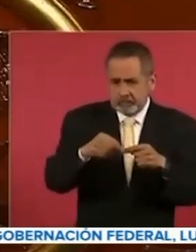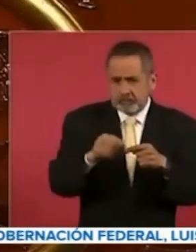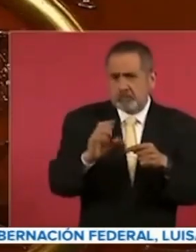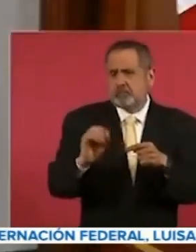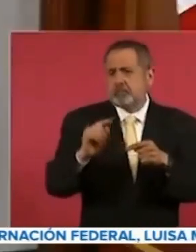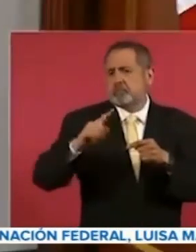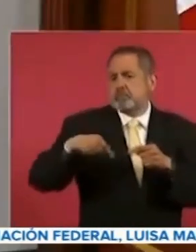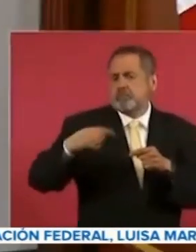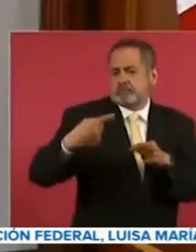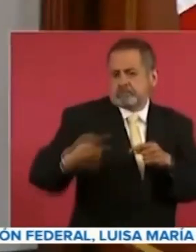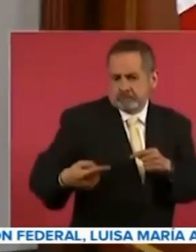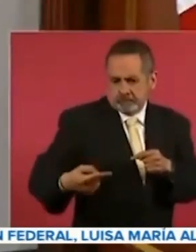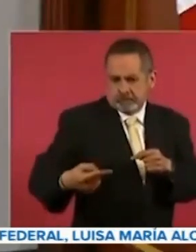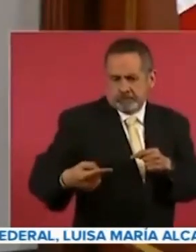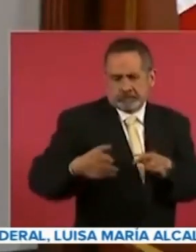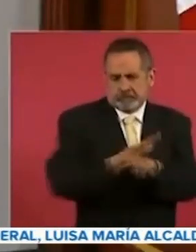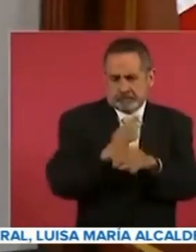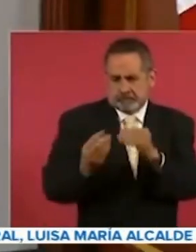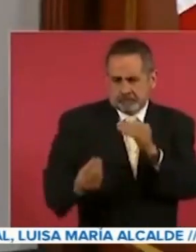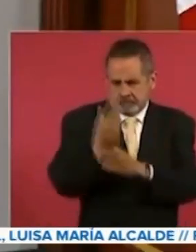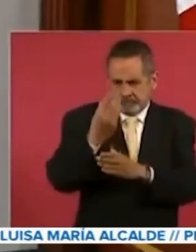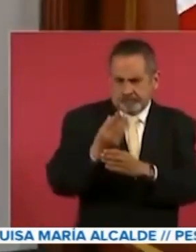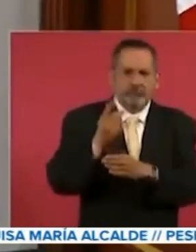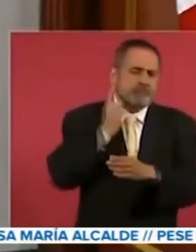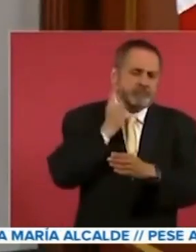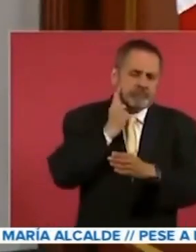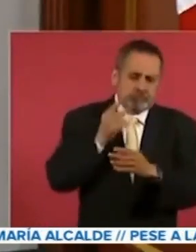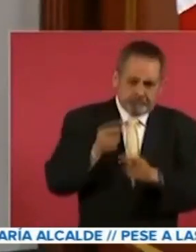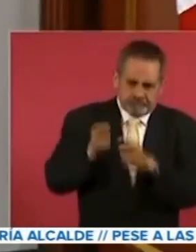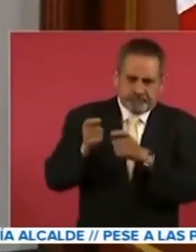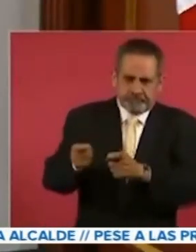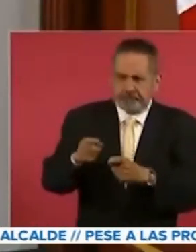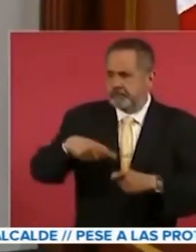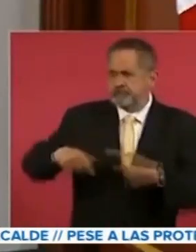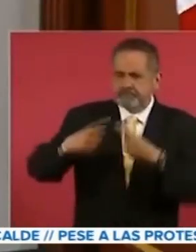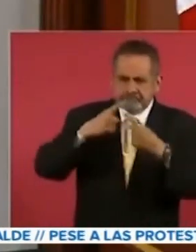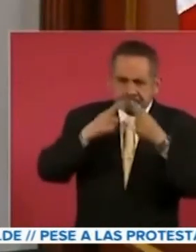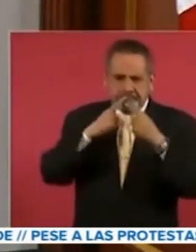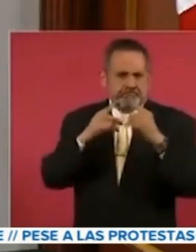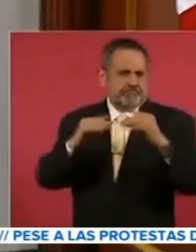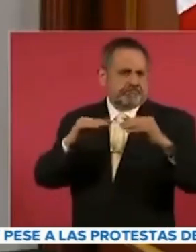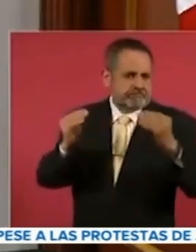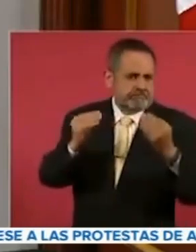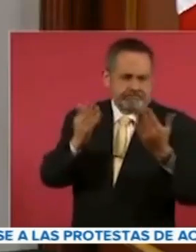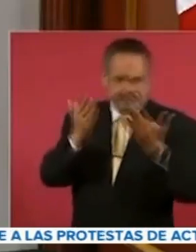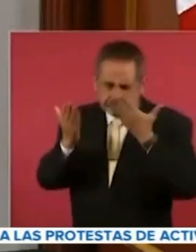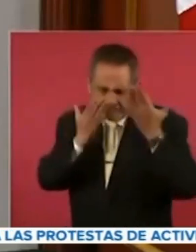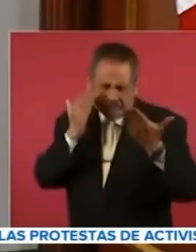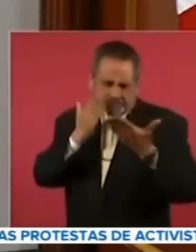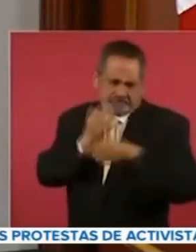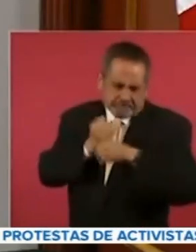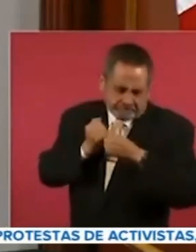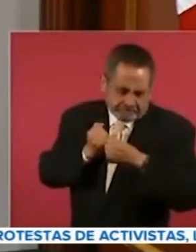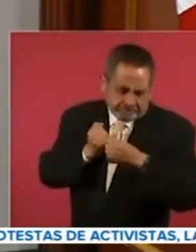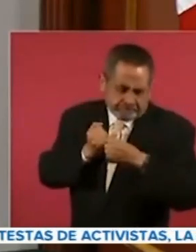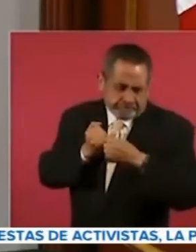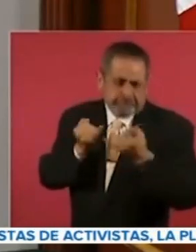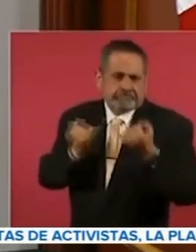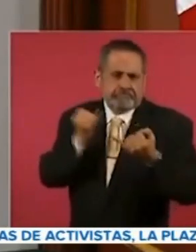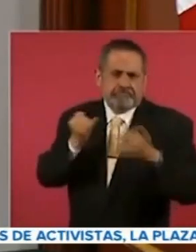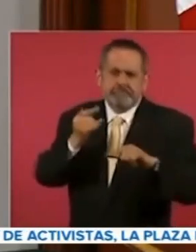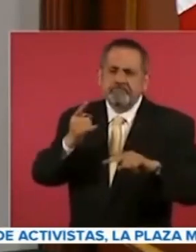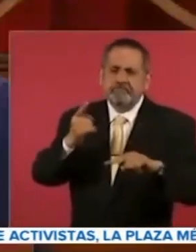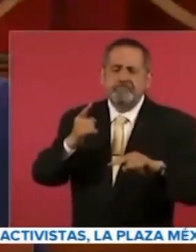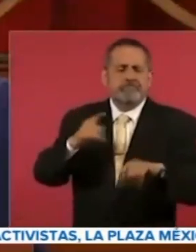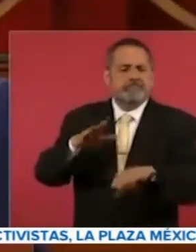amb por ambas cámaras tanto los diputados como los senadores las tienen que analizar las tienen que votar en su caso